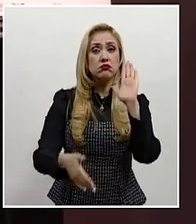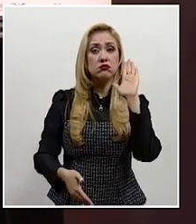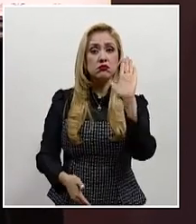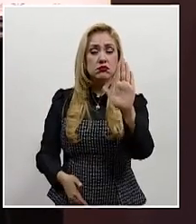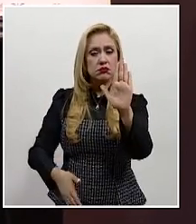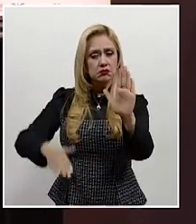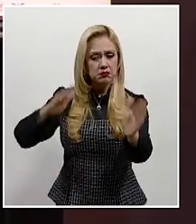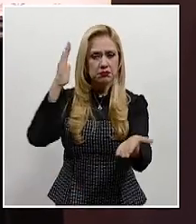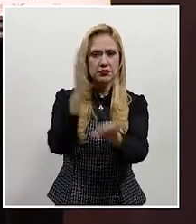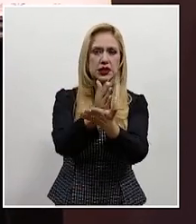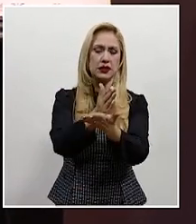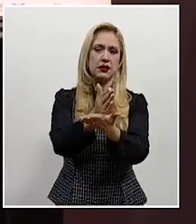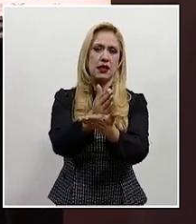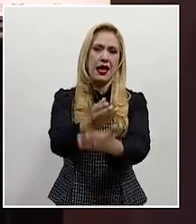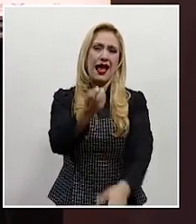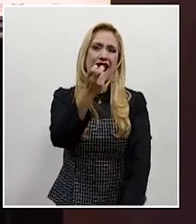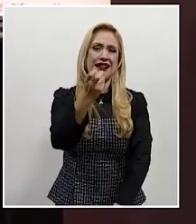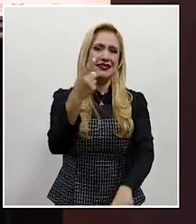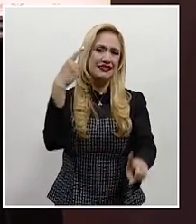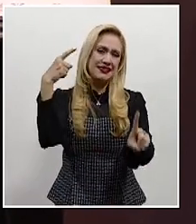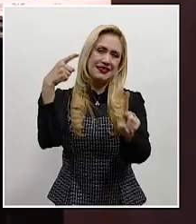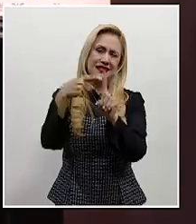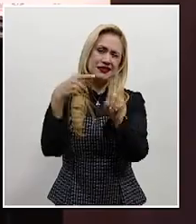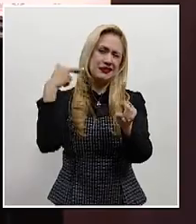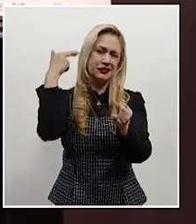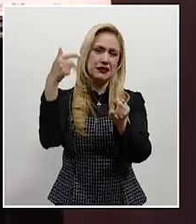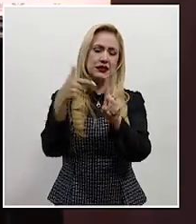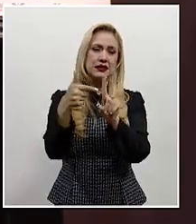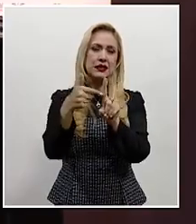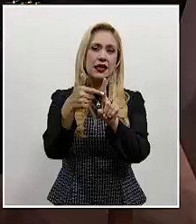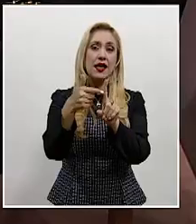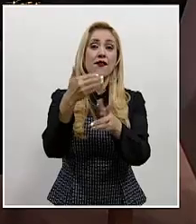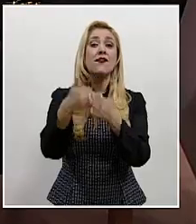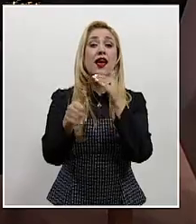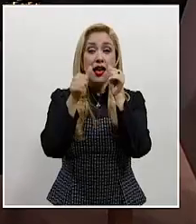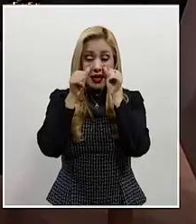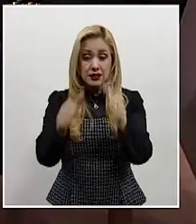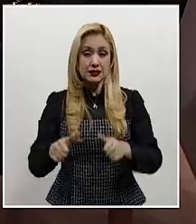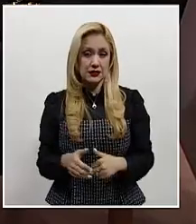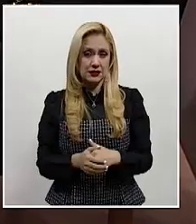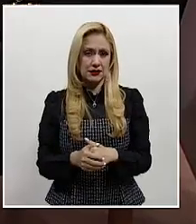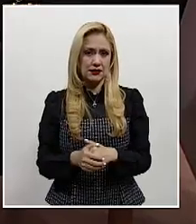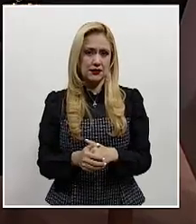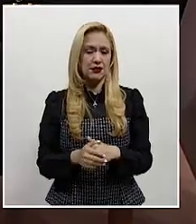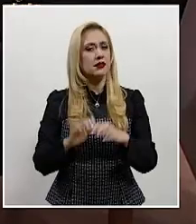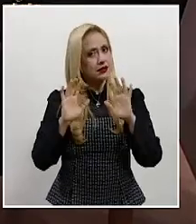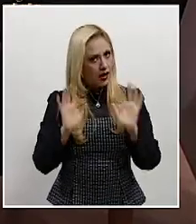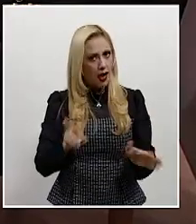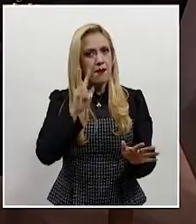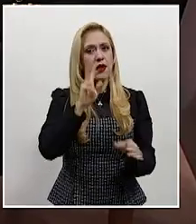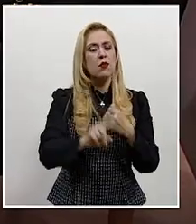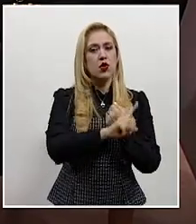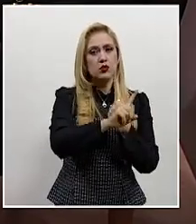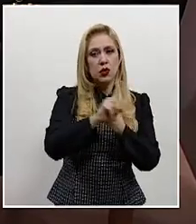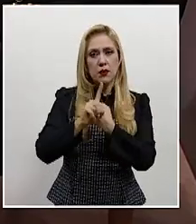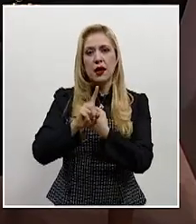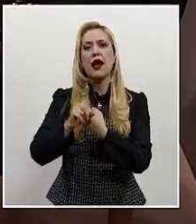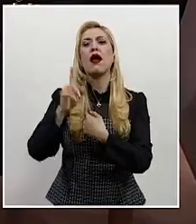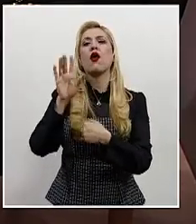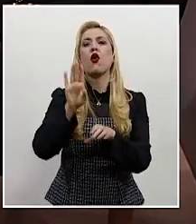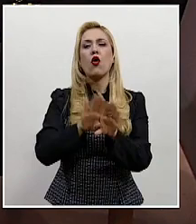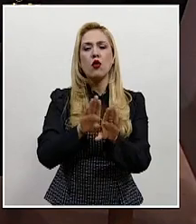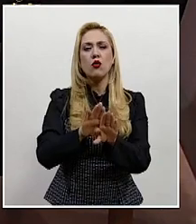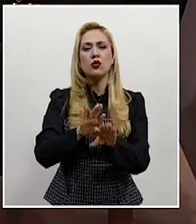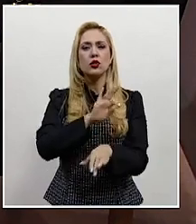a esta circunstancia. Yo creo que ese es el área de oportunidad, es decir, ya ver en los hechos, en la realidad, que logramos la erradicación